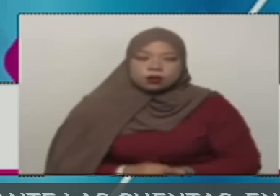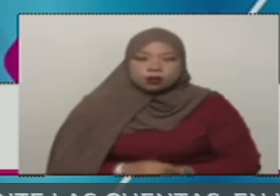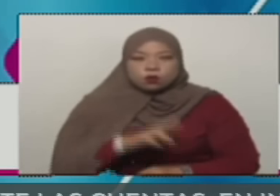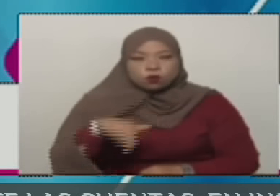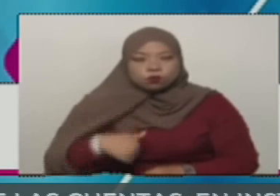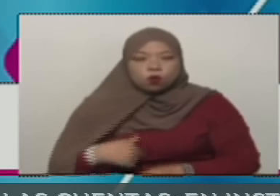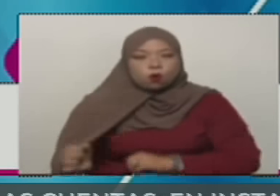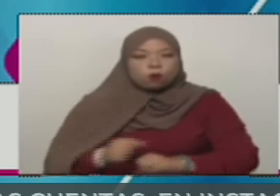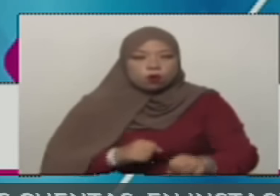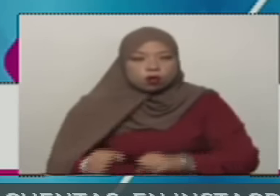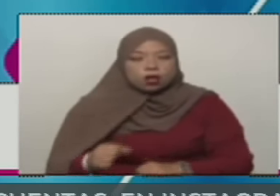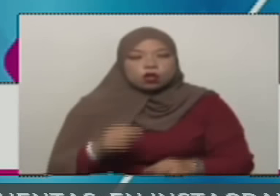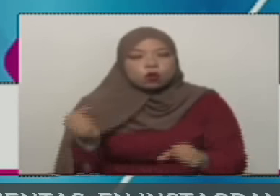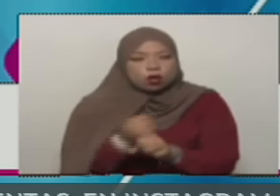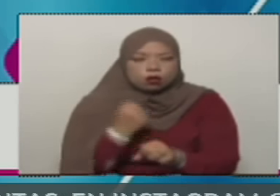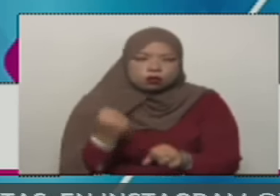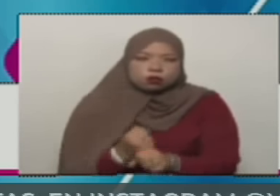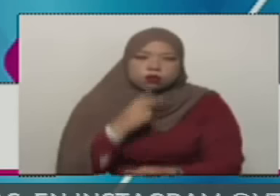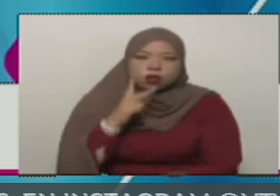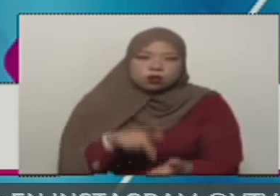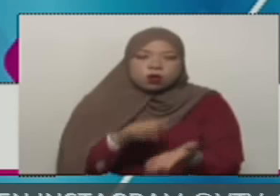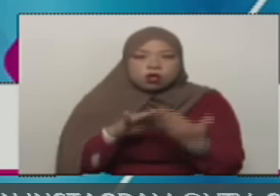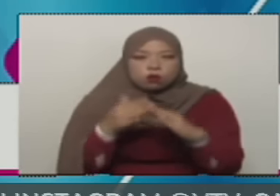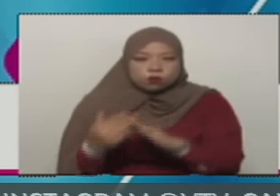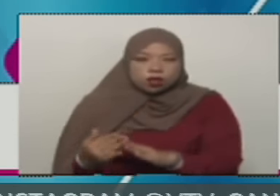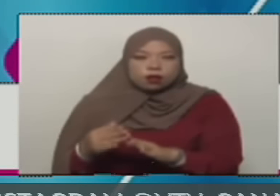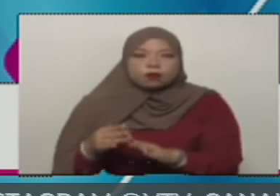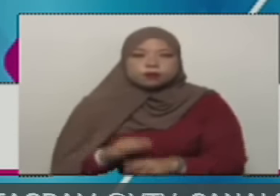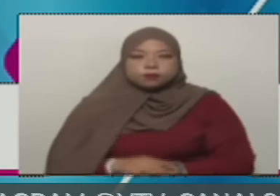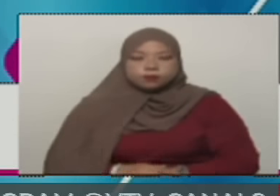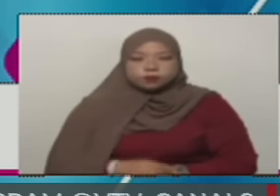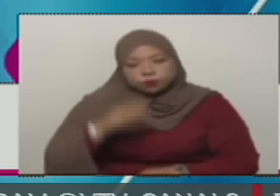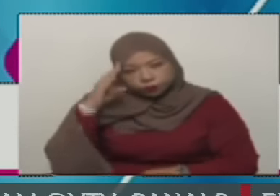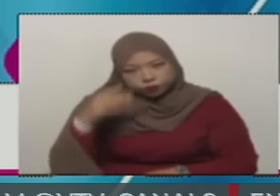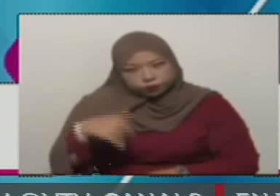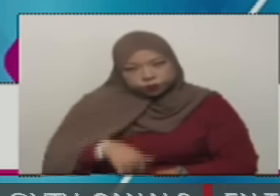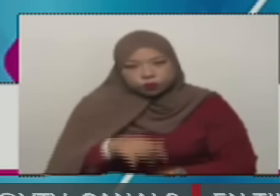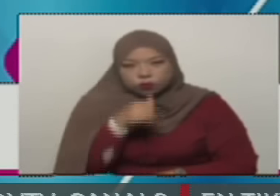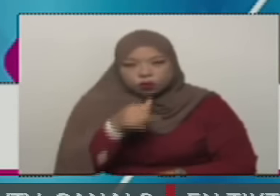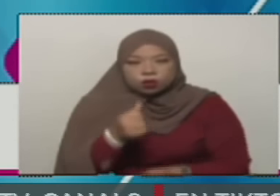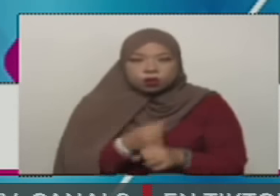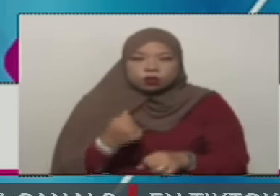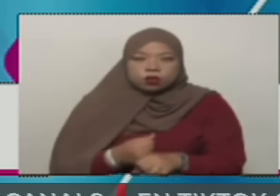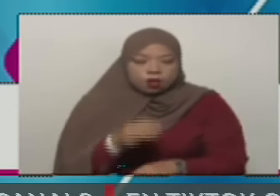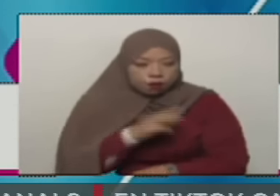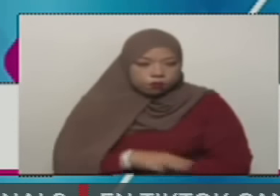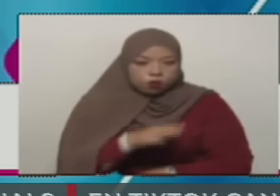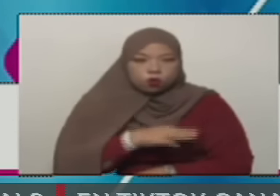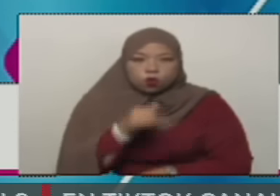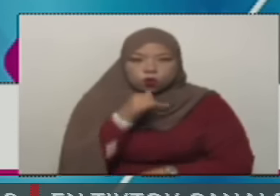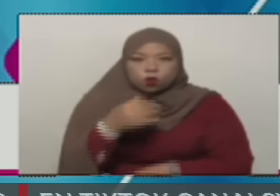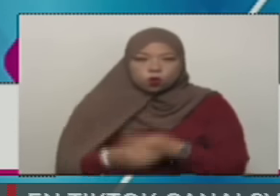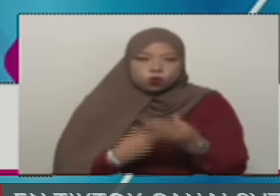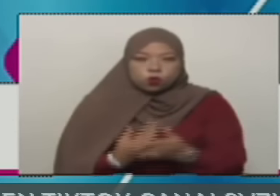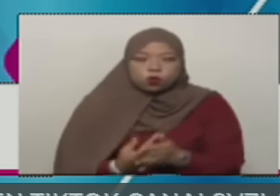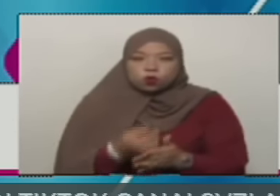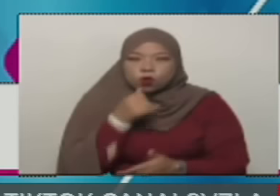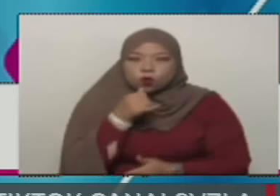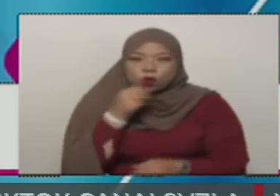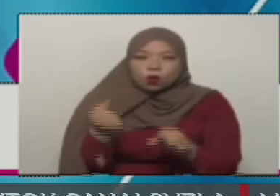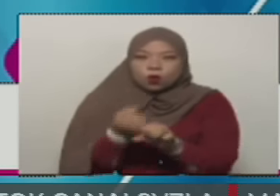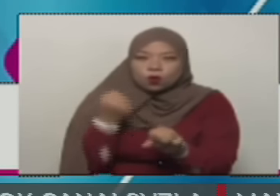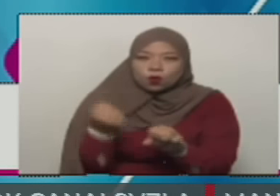nuevos movimientos campesinos, comuneros y milicianos. Aquí está el comandante de la milicia, porque yo quiero que la milicia se meta